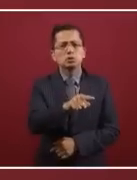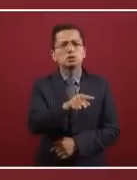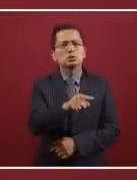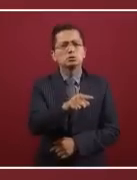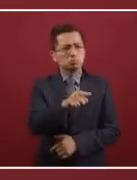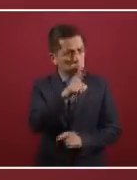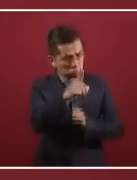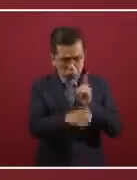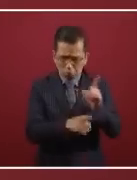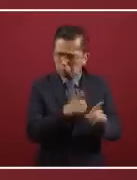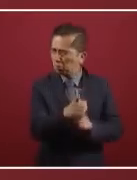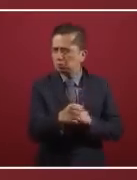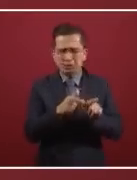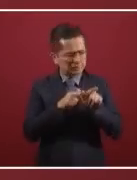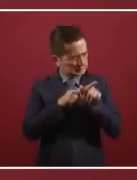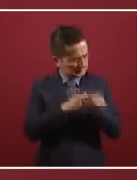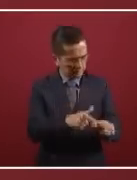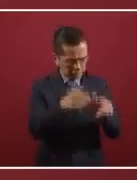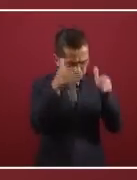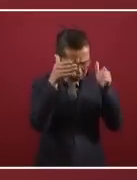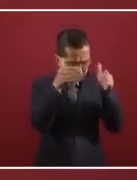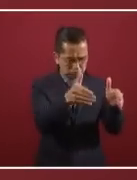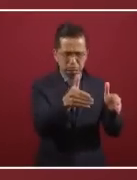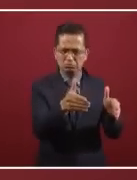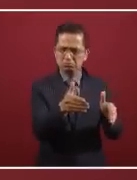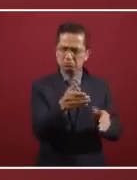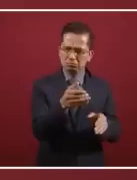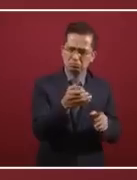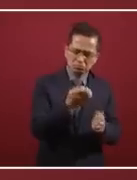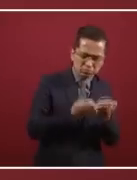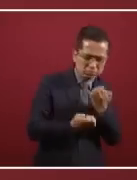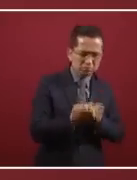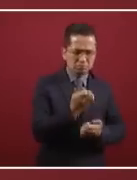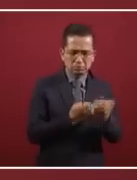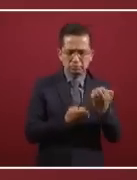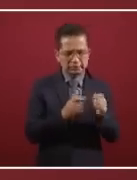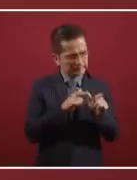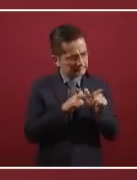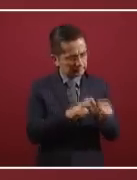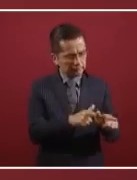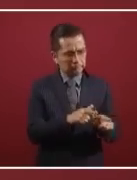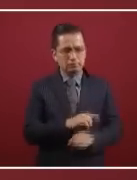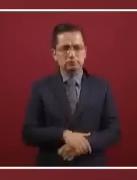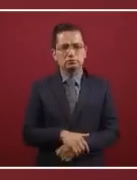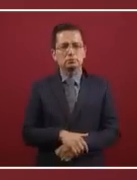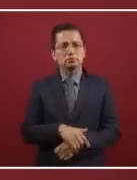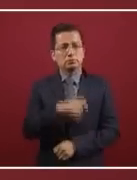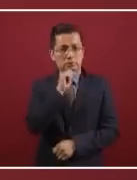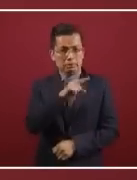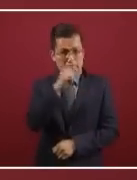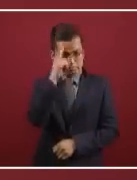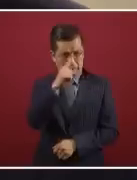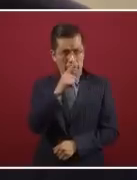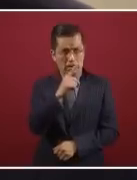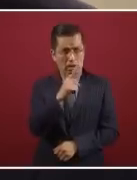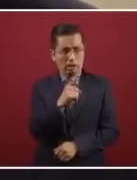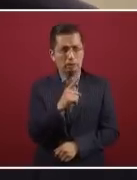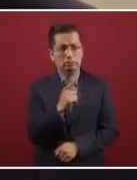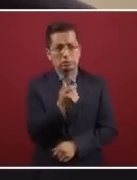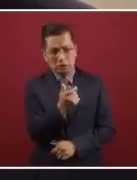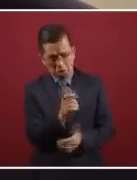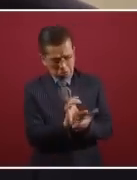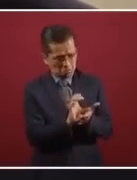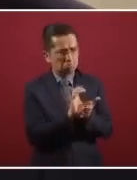haciendo deporte, entrenando y que tengan ingresos